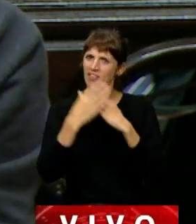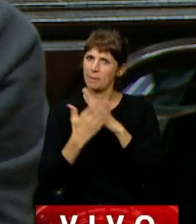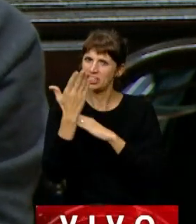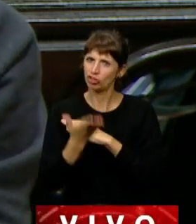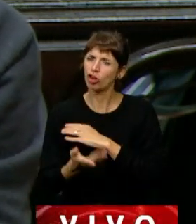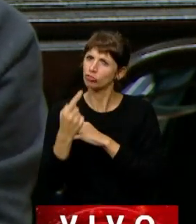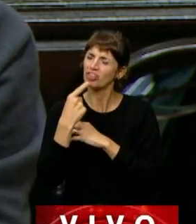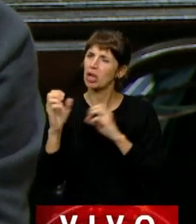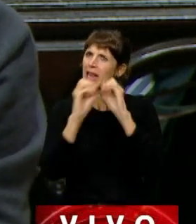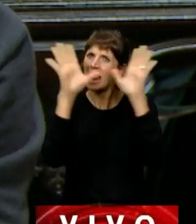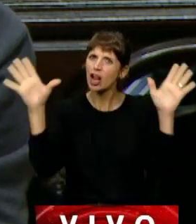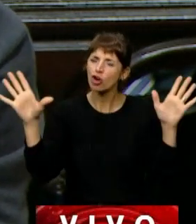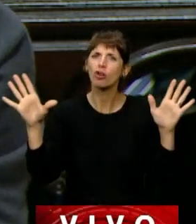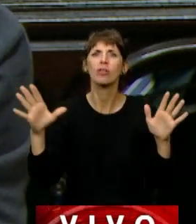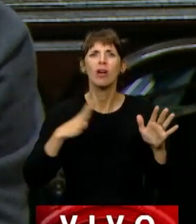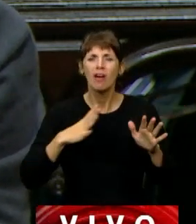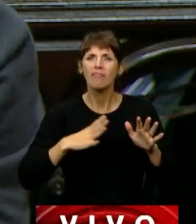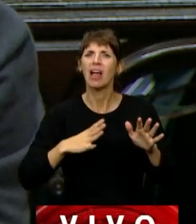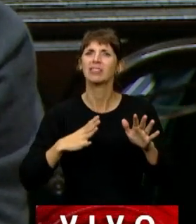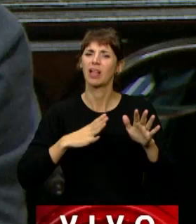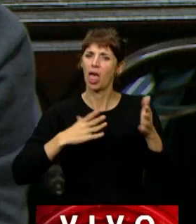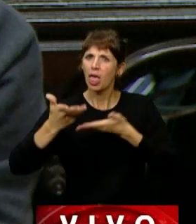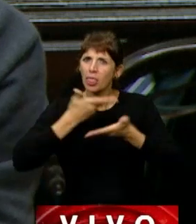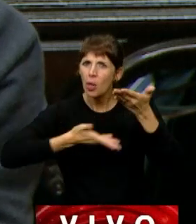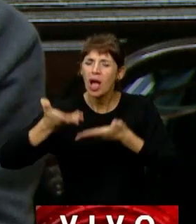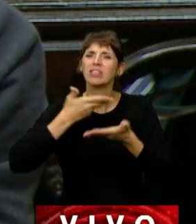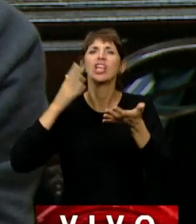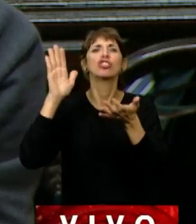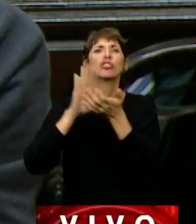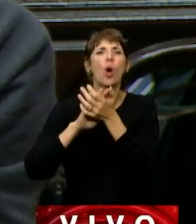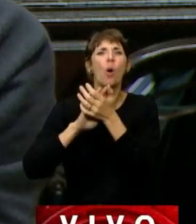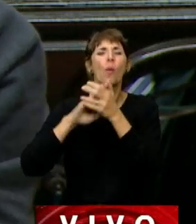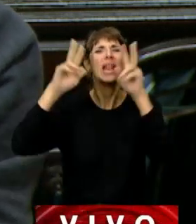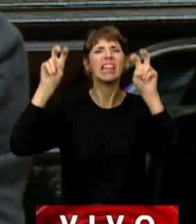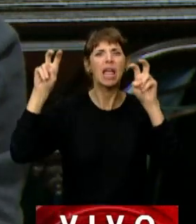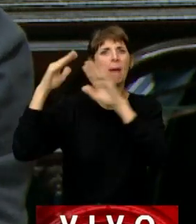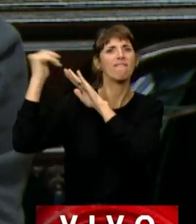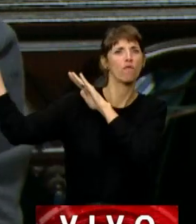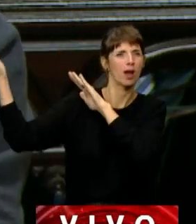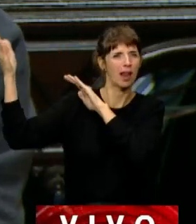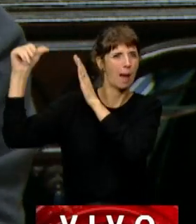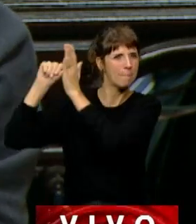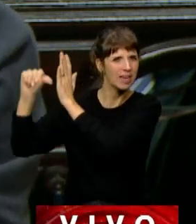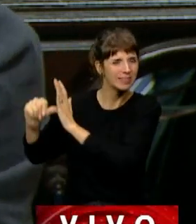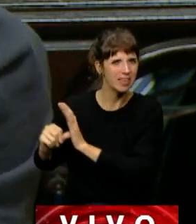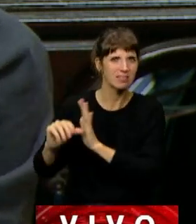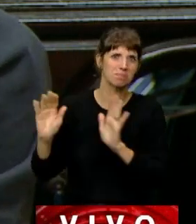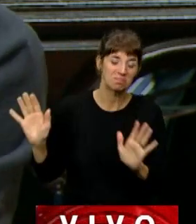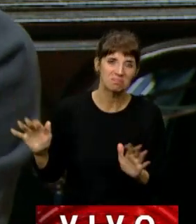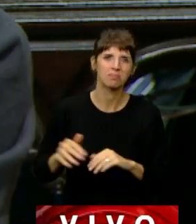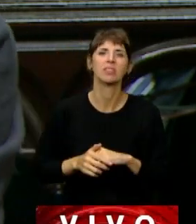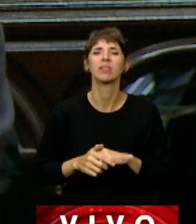gabinete, pero me llamó la atención la ausencia del debate del componente internacional, ¿no? Obviamente, de otro enfoque,